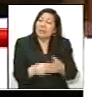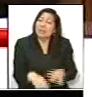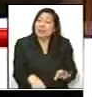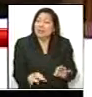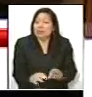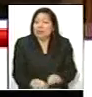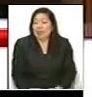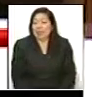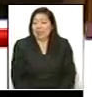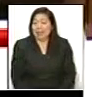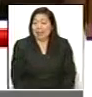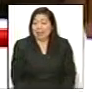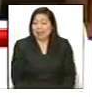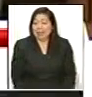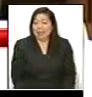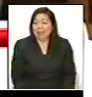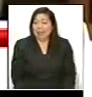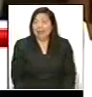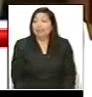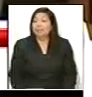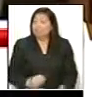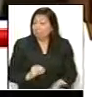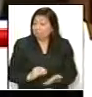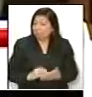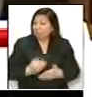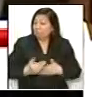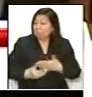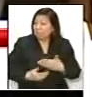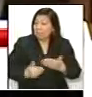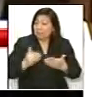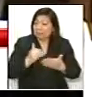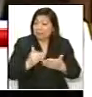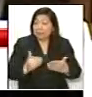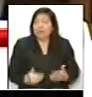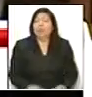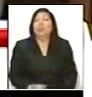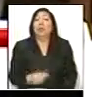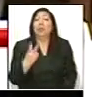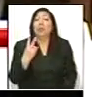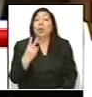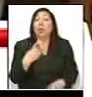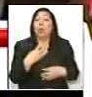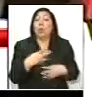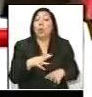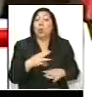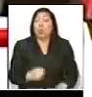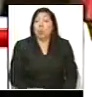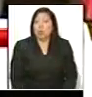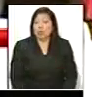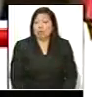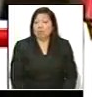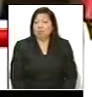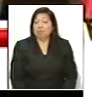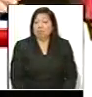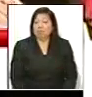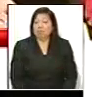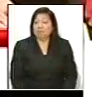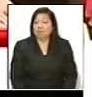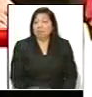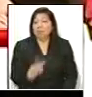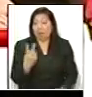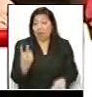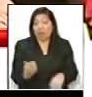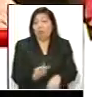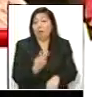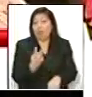priorizándolo. Estamos avanzando y de acuerdo a nuestro cronograma, el 2 de julio, obviamente si no pasamos dos horas